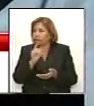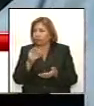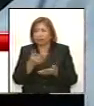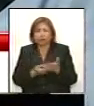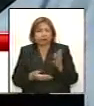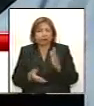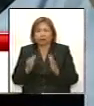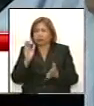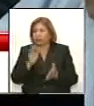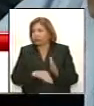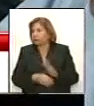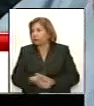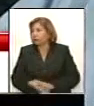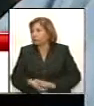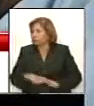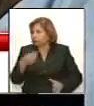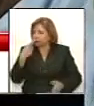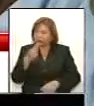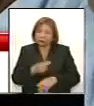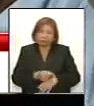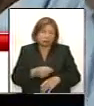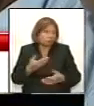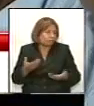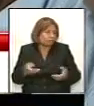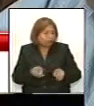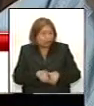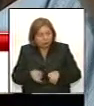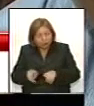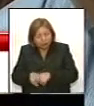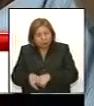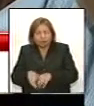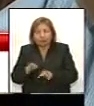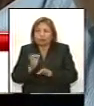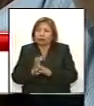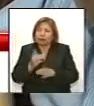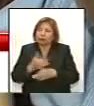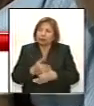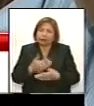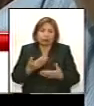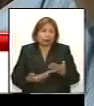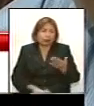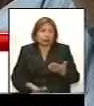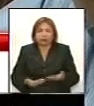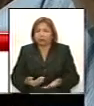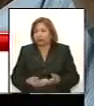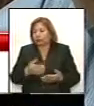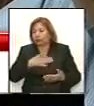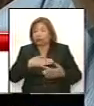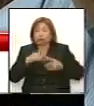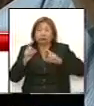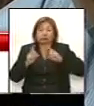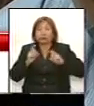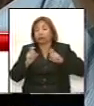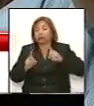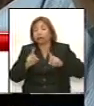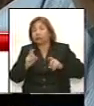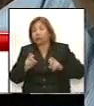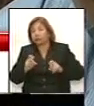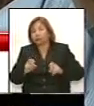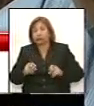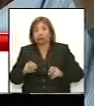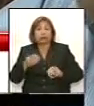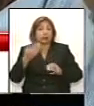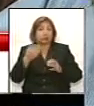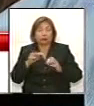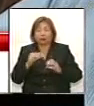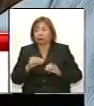en este caso a la persona que quiere denunciar. Creo que de igual forma, ¿no? Eso es cuando me hacen consultas, en ese caso, o sea por el chat, o